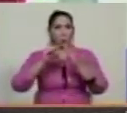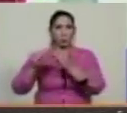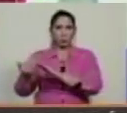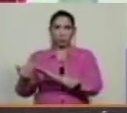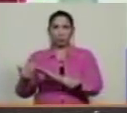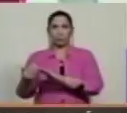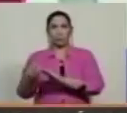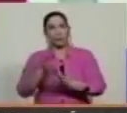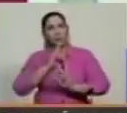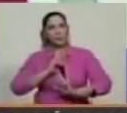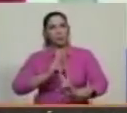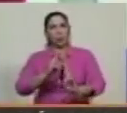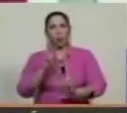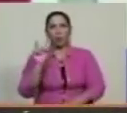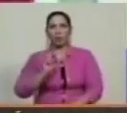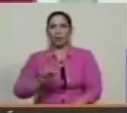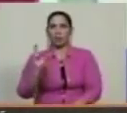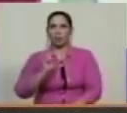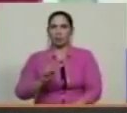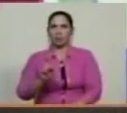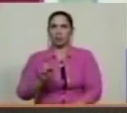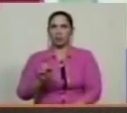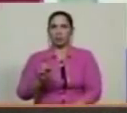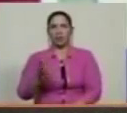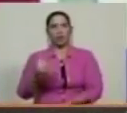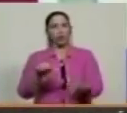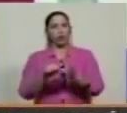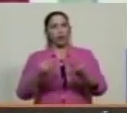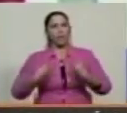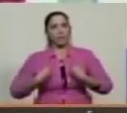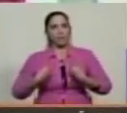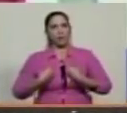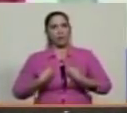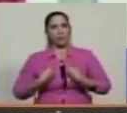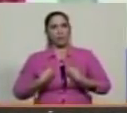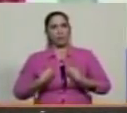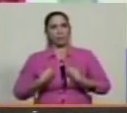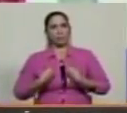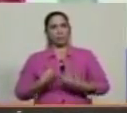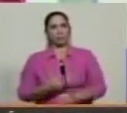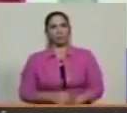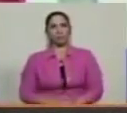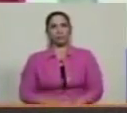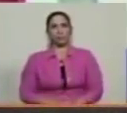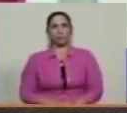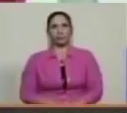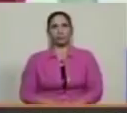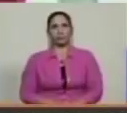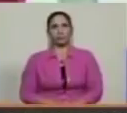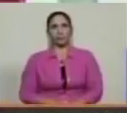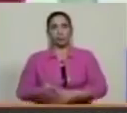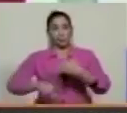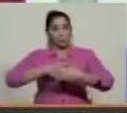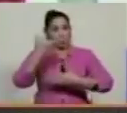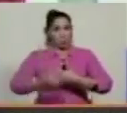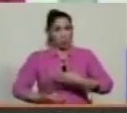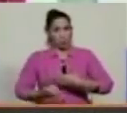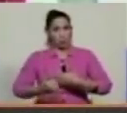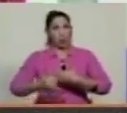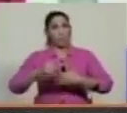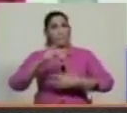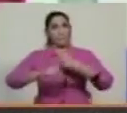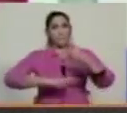que respondan a las necesidades de donde yo vivo, donde yo estoy, Y eso incluye proyectos productivos y proyectos